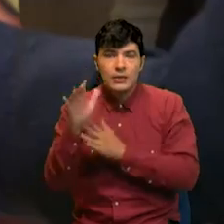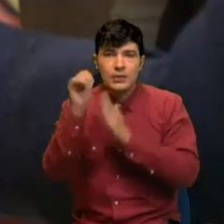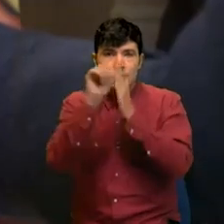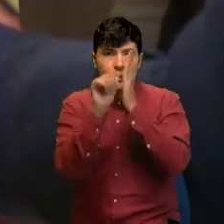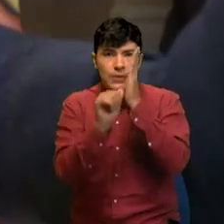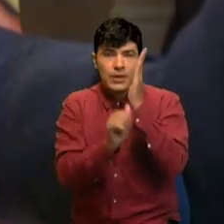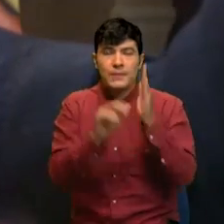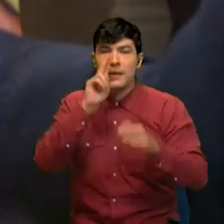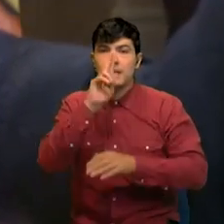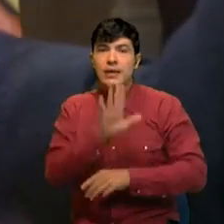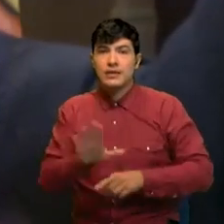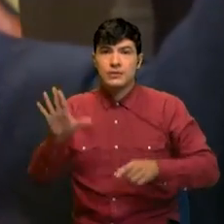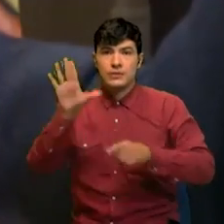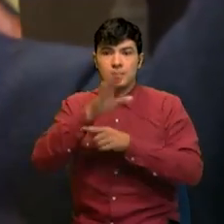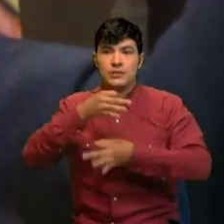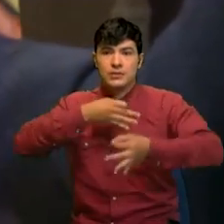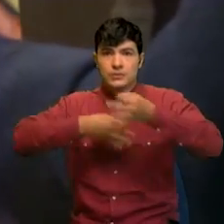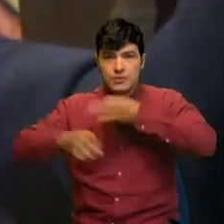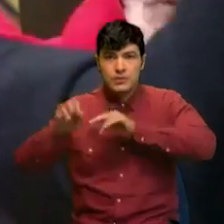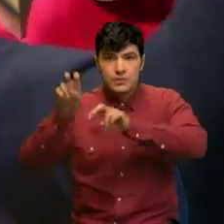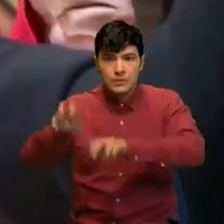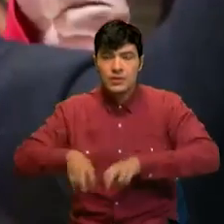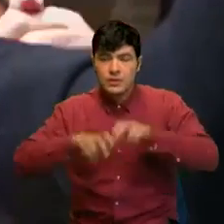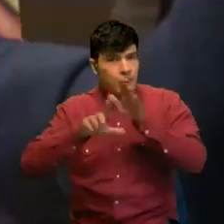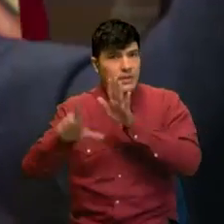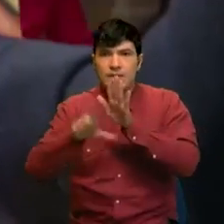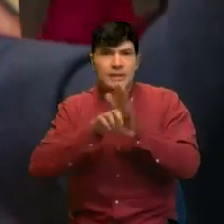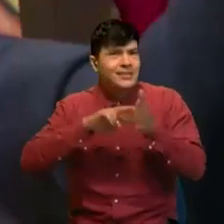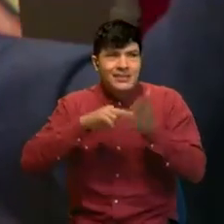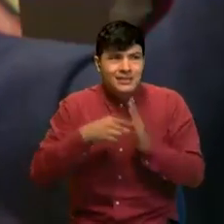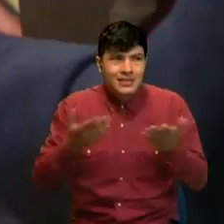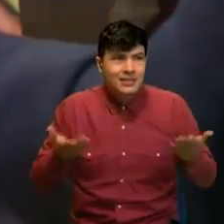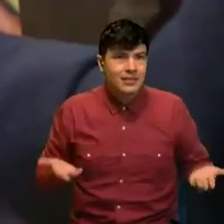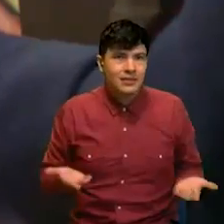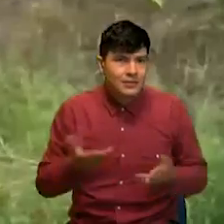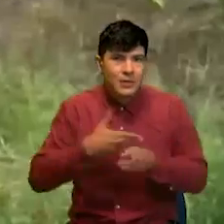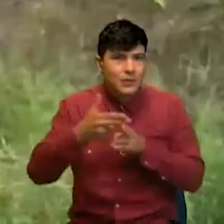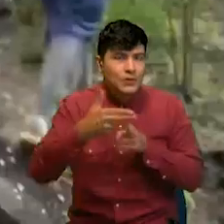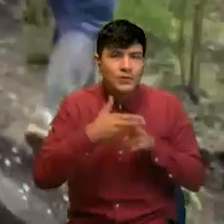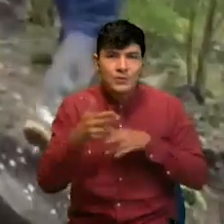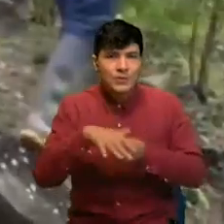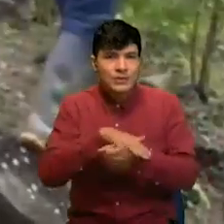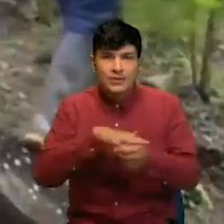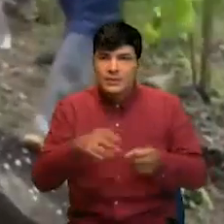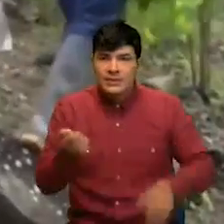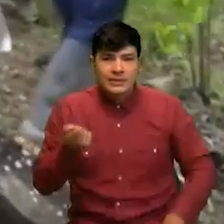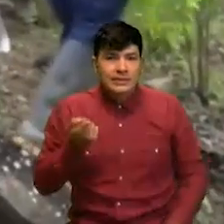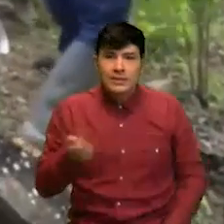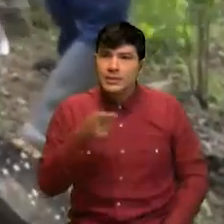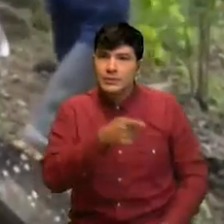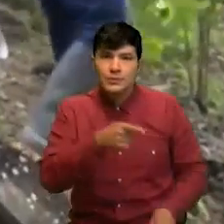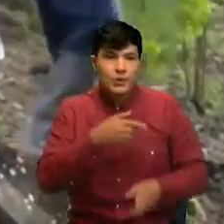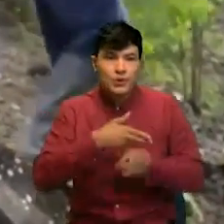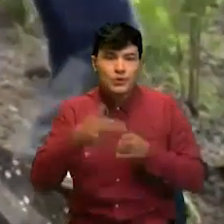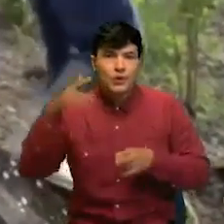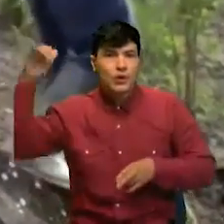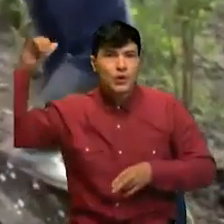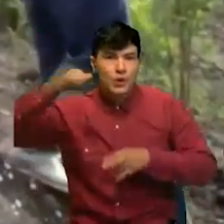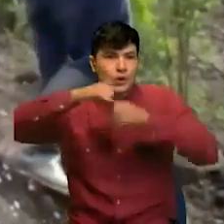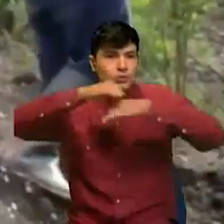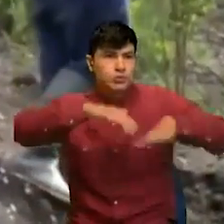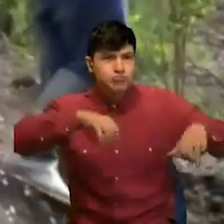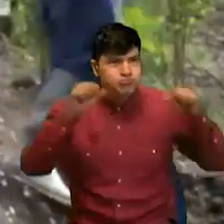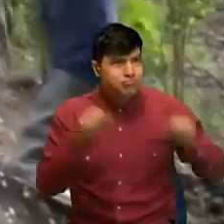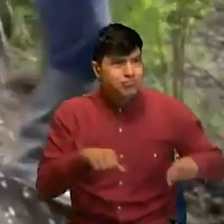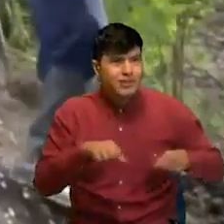de sustitución de cultivos ilícitos. ¿Qué quiere decir? Se nos viene una situación delicada con las fumigaciones, porque sencillamente